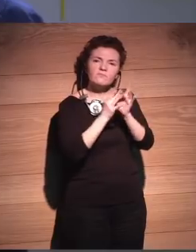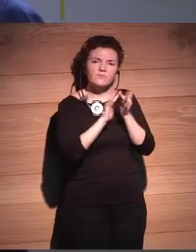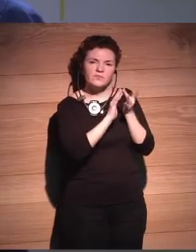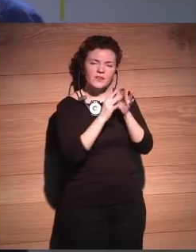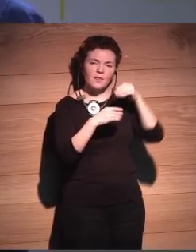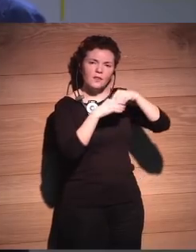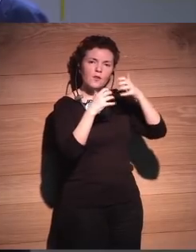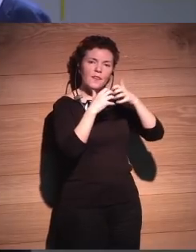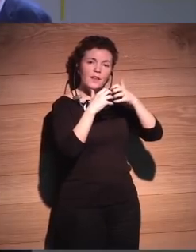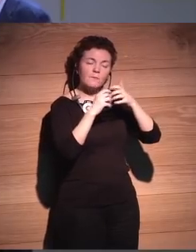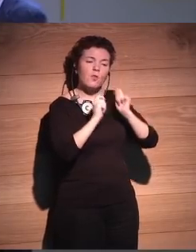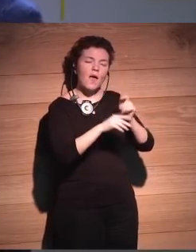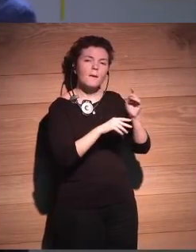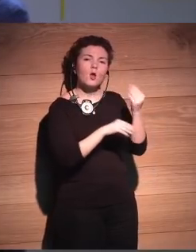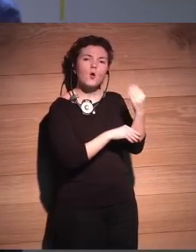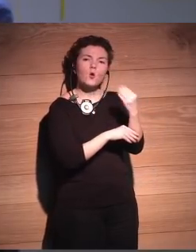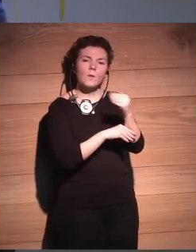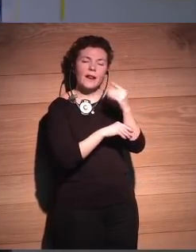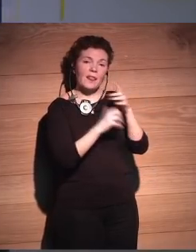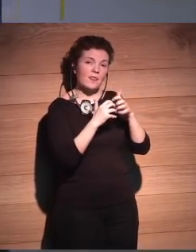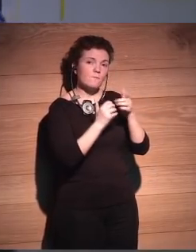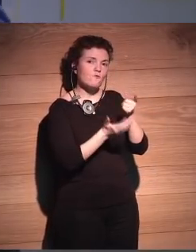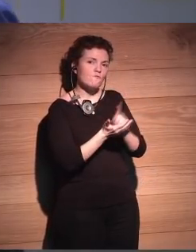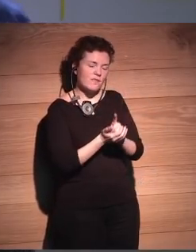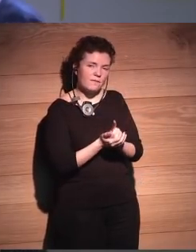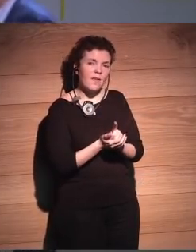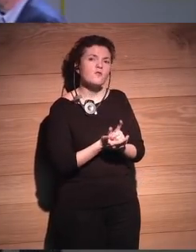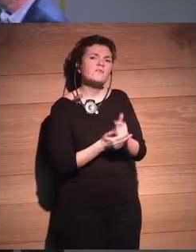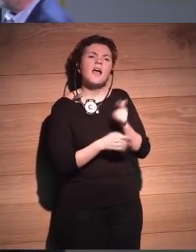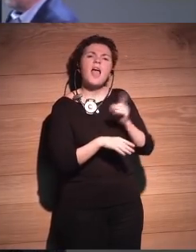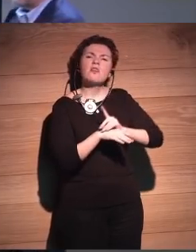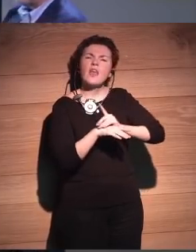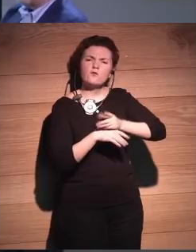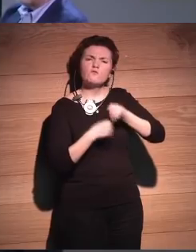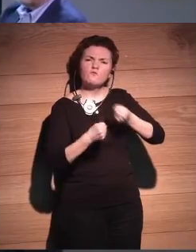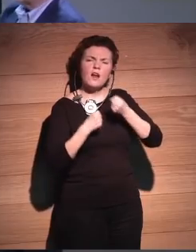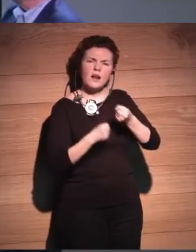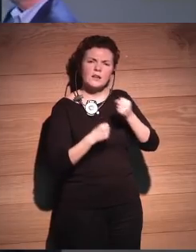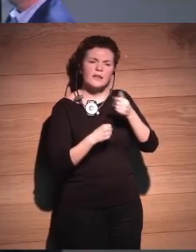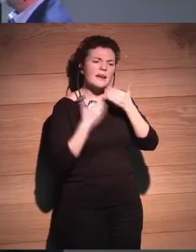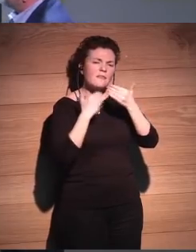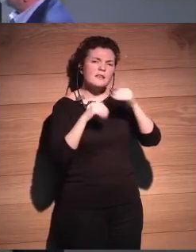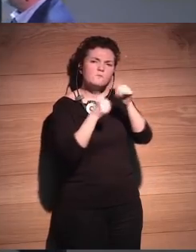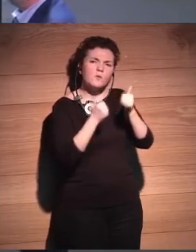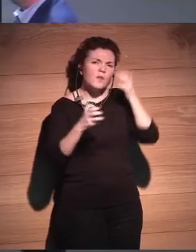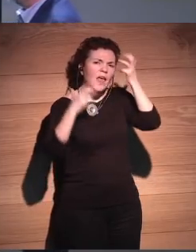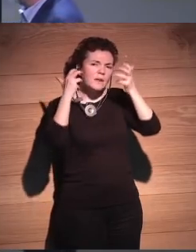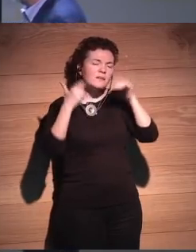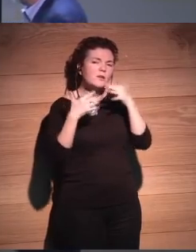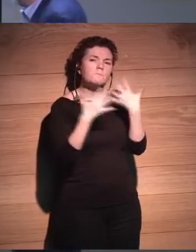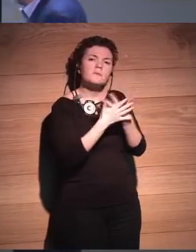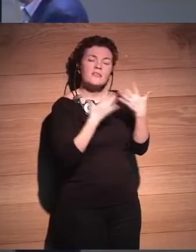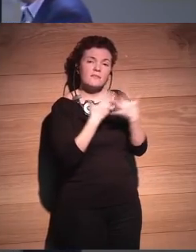en el cerebro y van a rejuvenecer, de hecho, el cerebro. Entonces hay datos muy potentes a través de modelos animales y simplemente los estamos